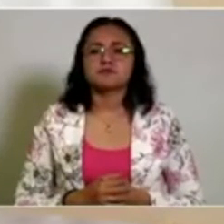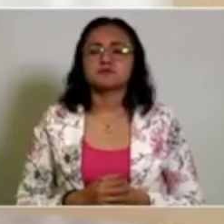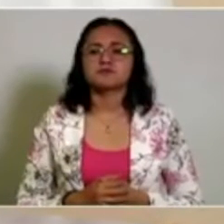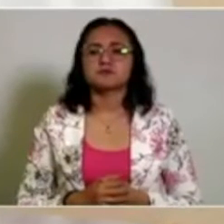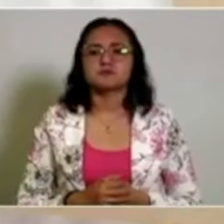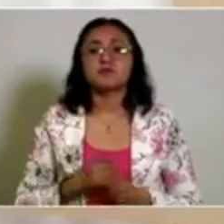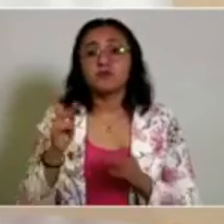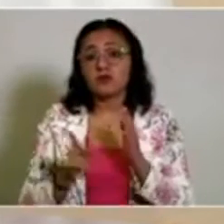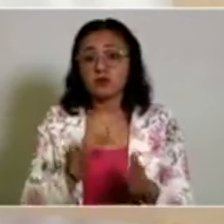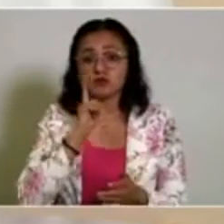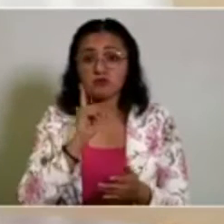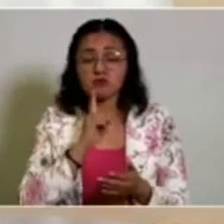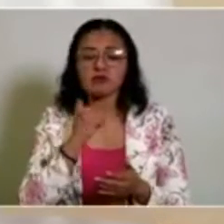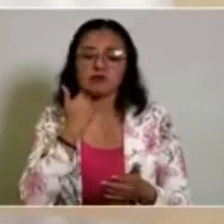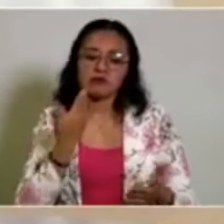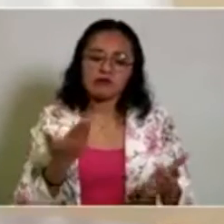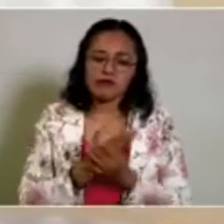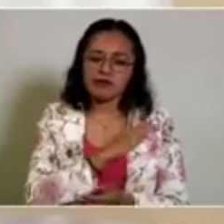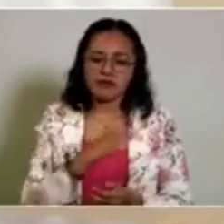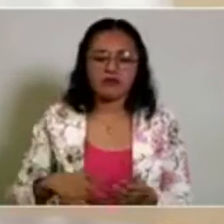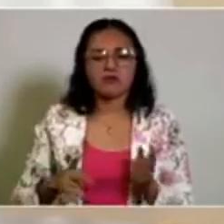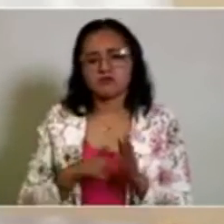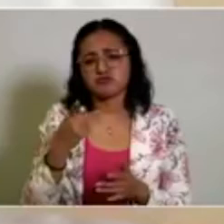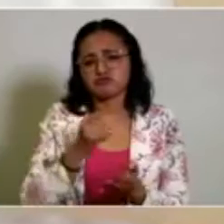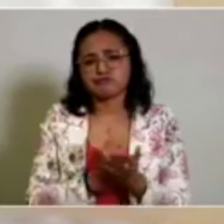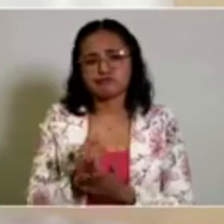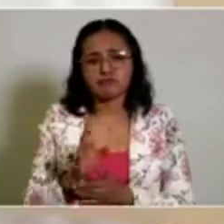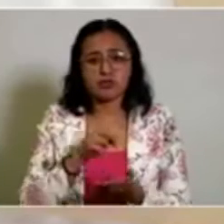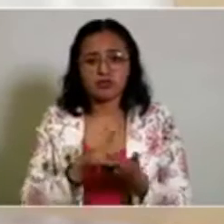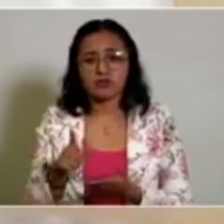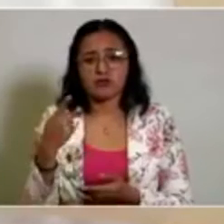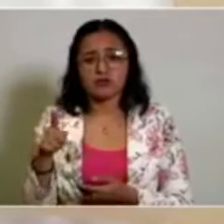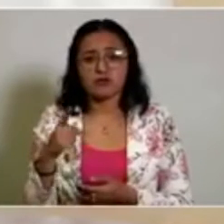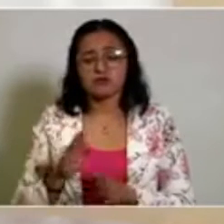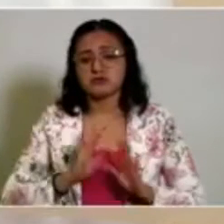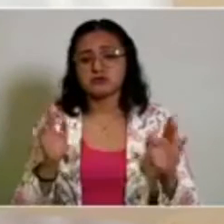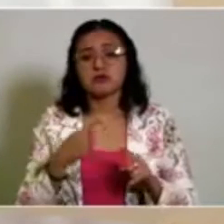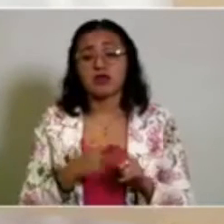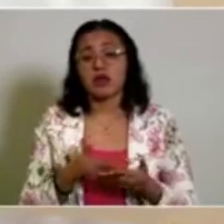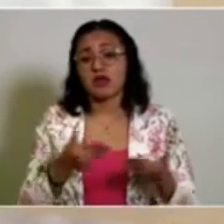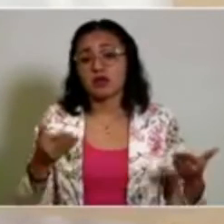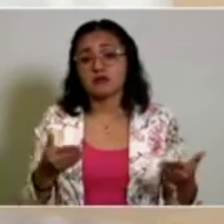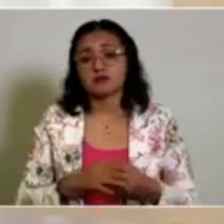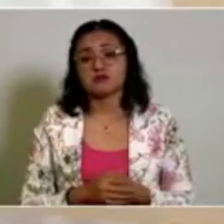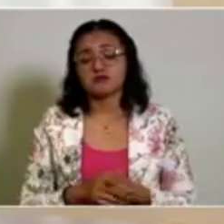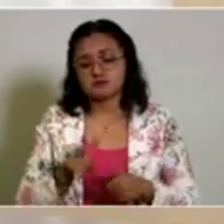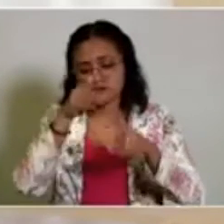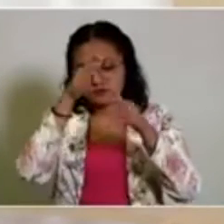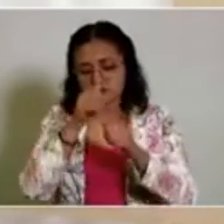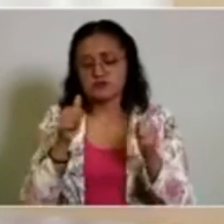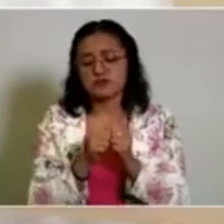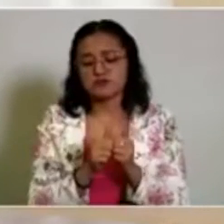a la reelección a las intenciones ships es su derecho de quien ejerce funciones hoy de acuerdo a